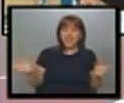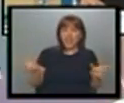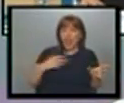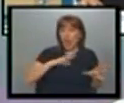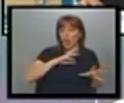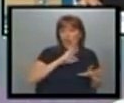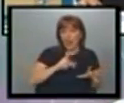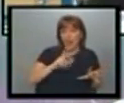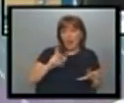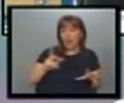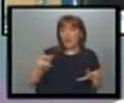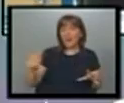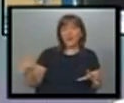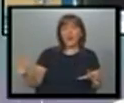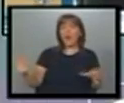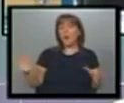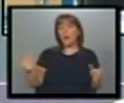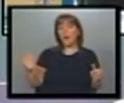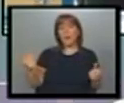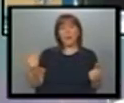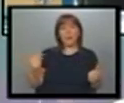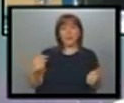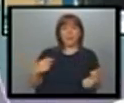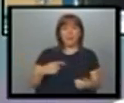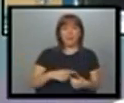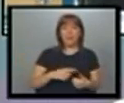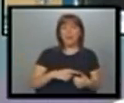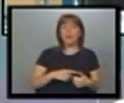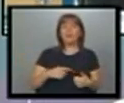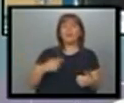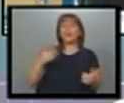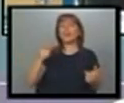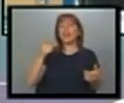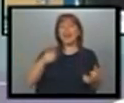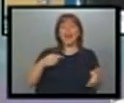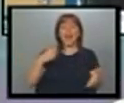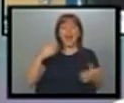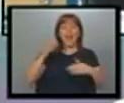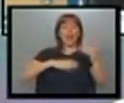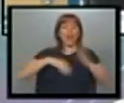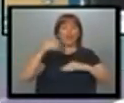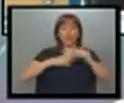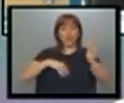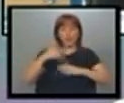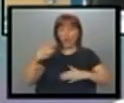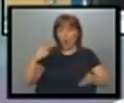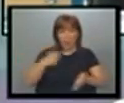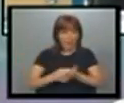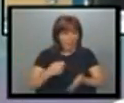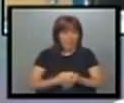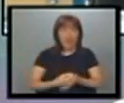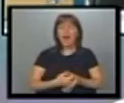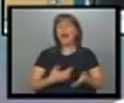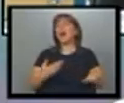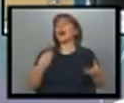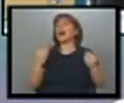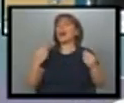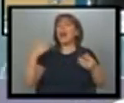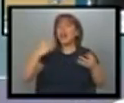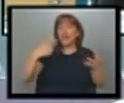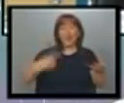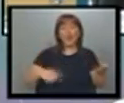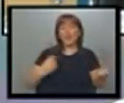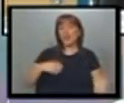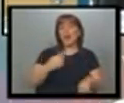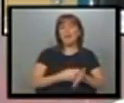supuestamente cobraron por los sobreprecios de la obra pública, por los negociados? Bueno, Fariña nos